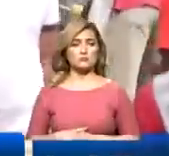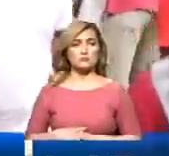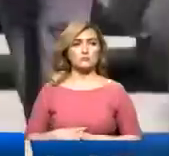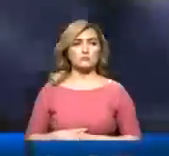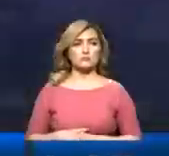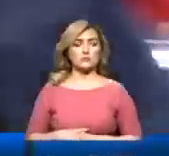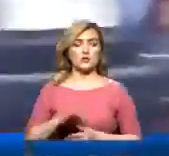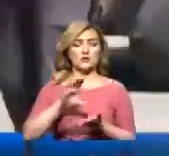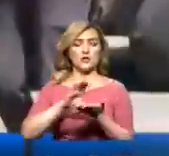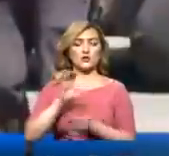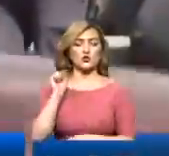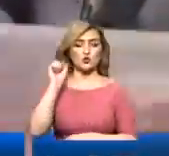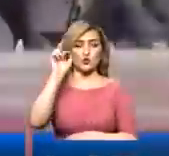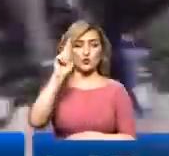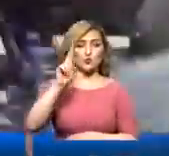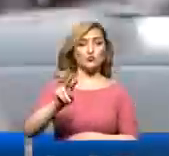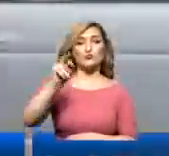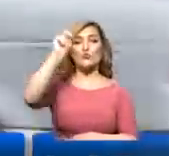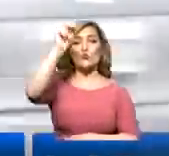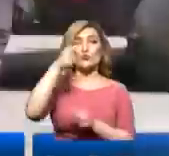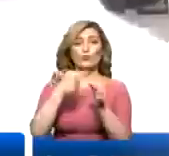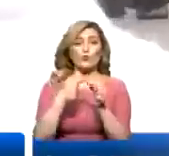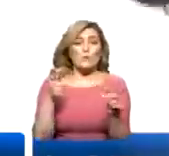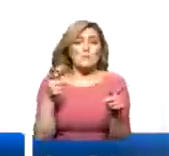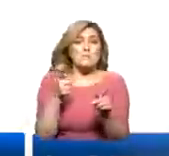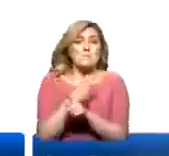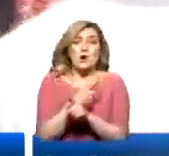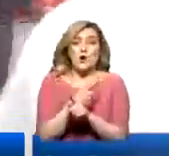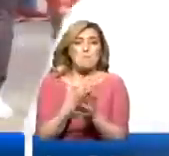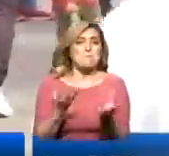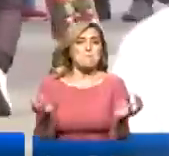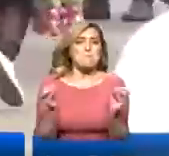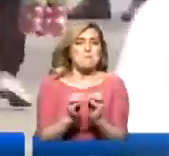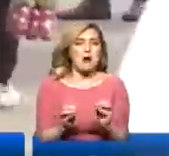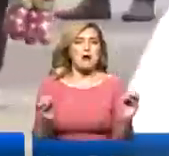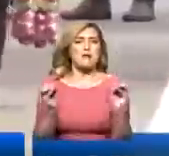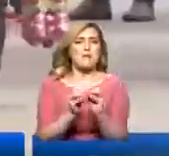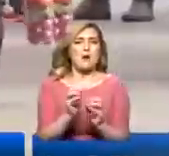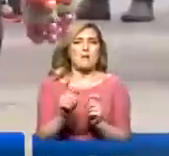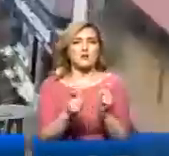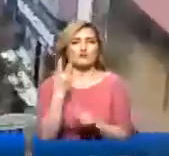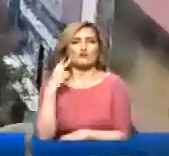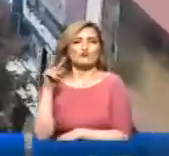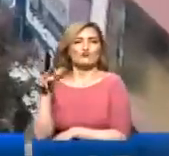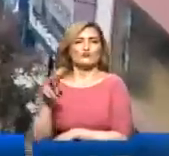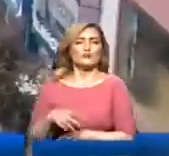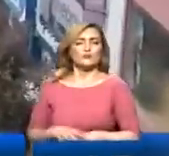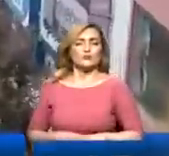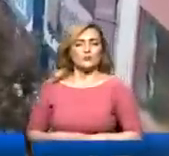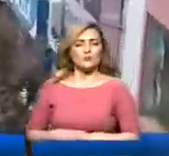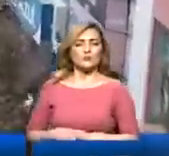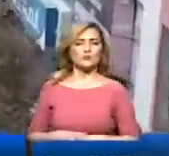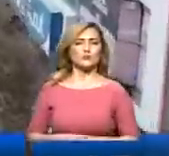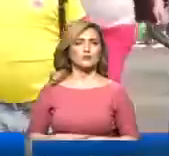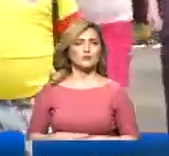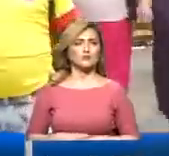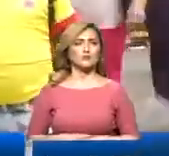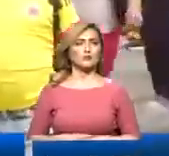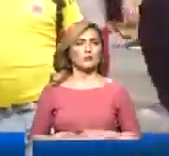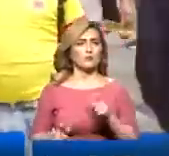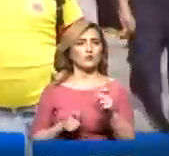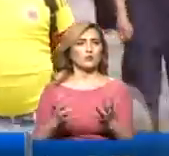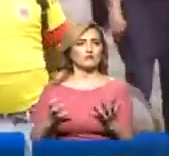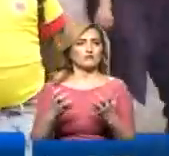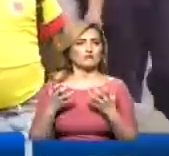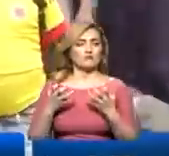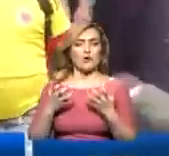centro, sur y norte de Quito es cada vez más numerosa la presencia de personas y vehículos, Gente que quiere